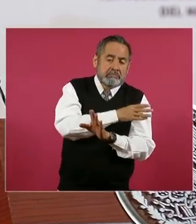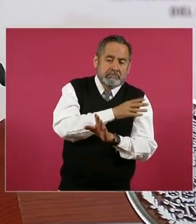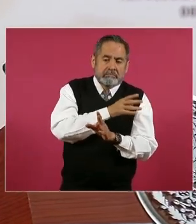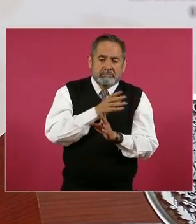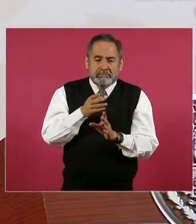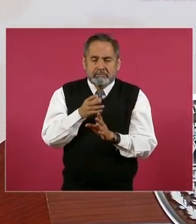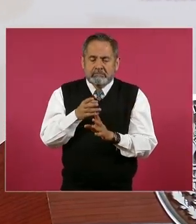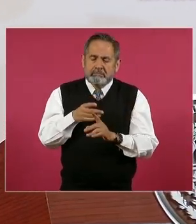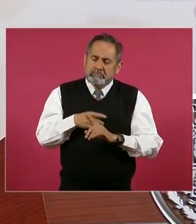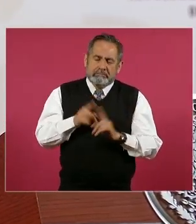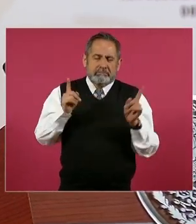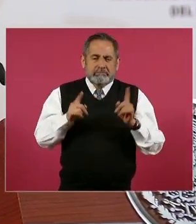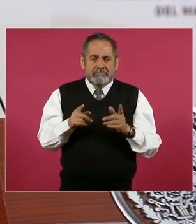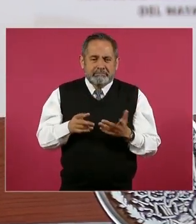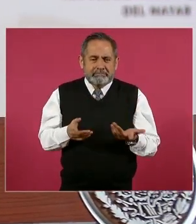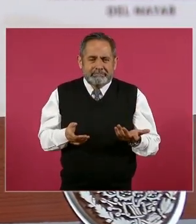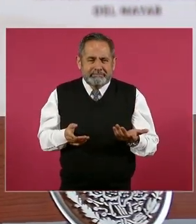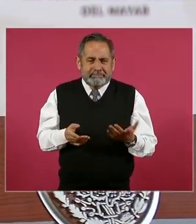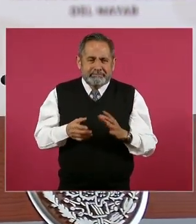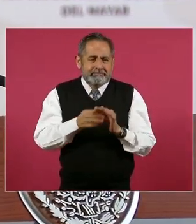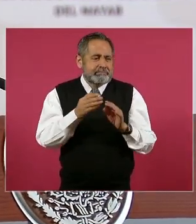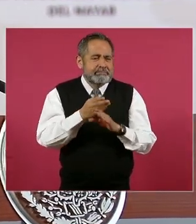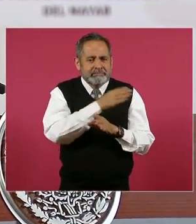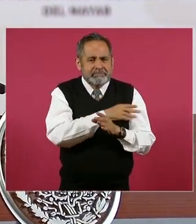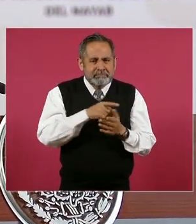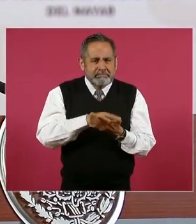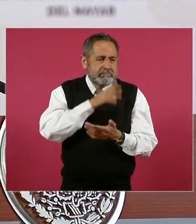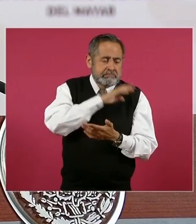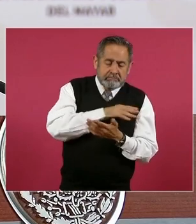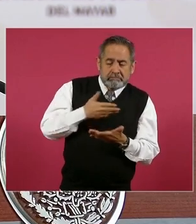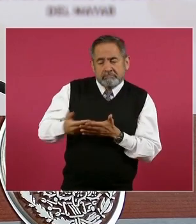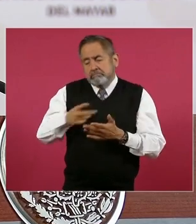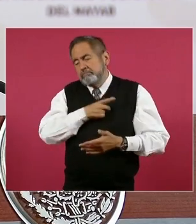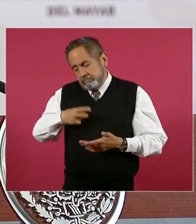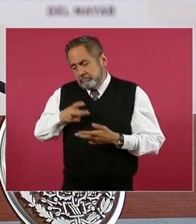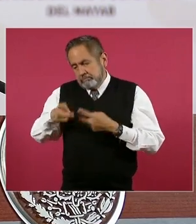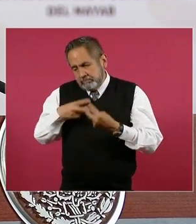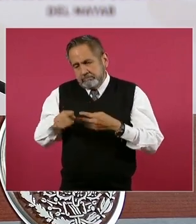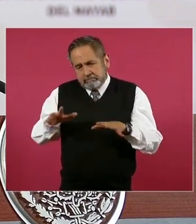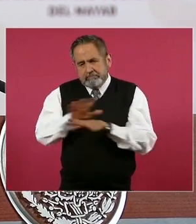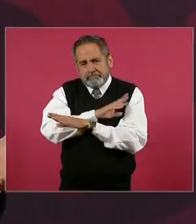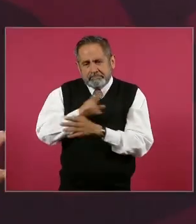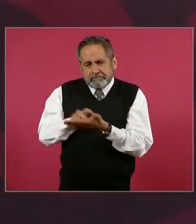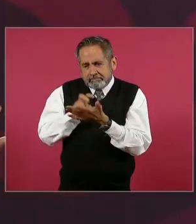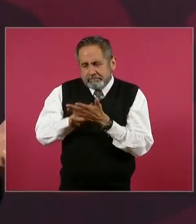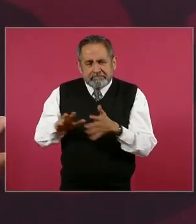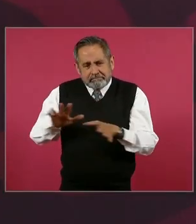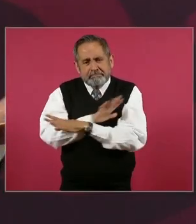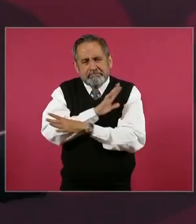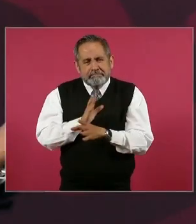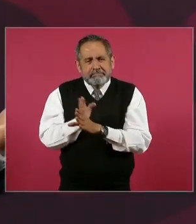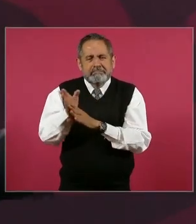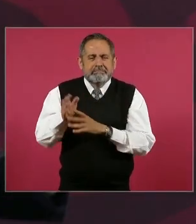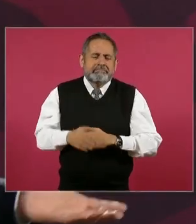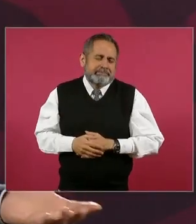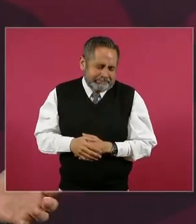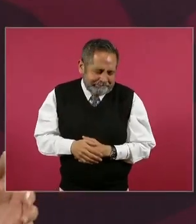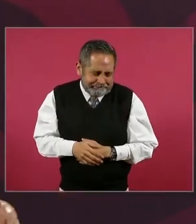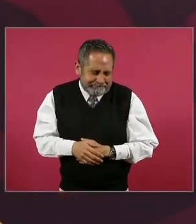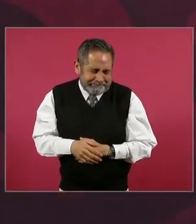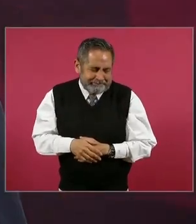antes este se hacía así pero estaba mal pero ahora vamos a